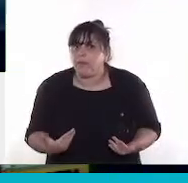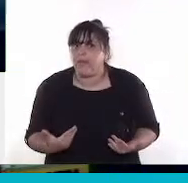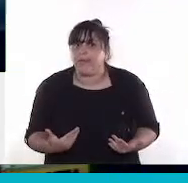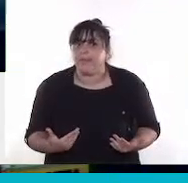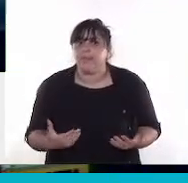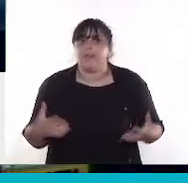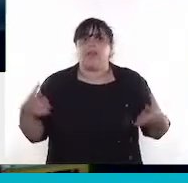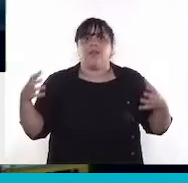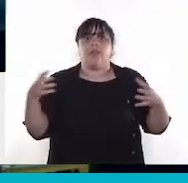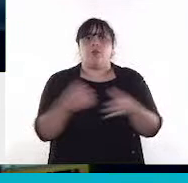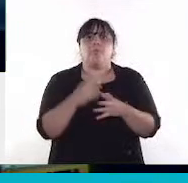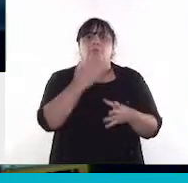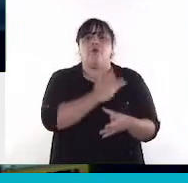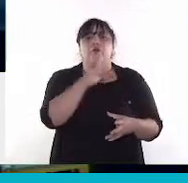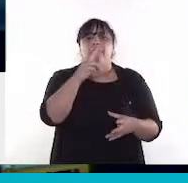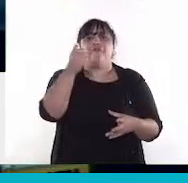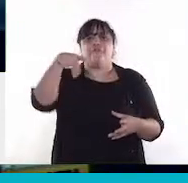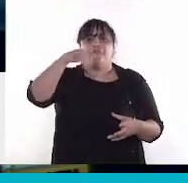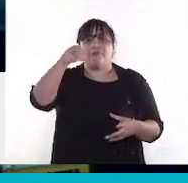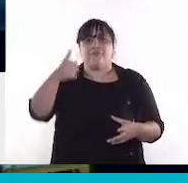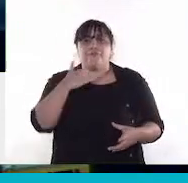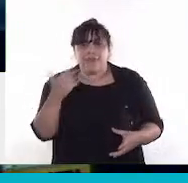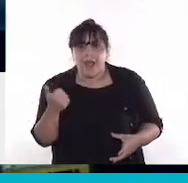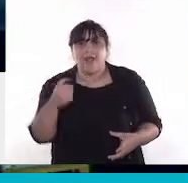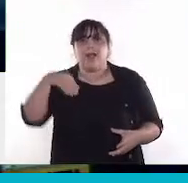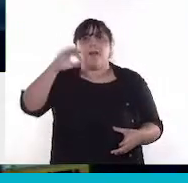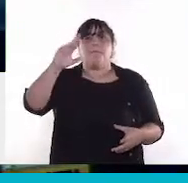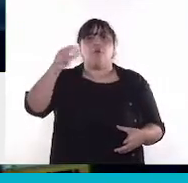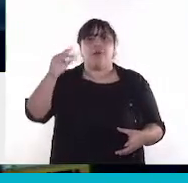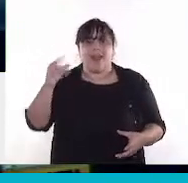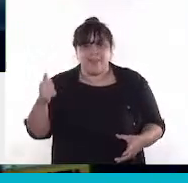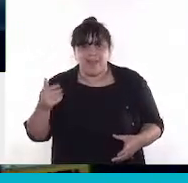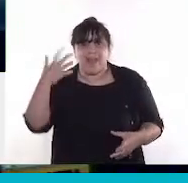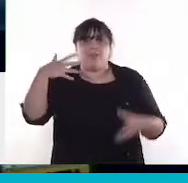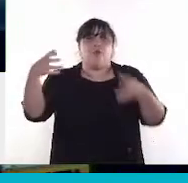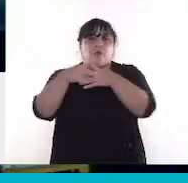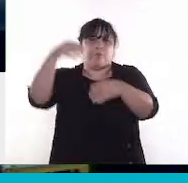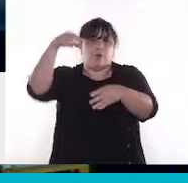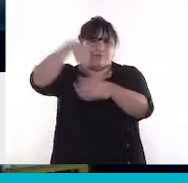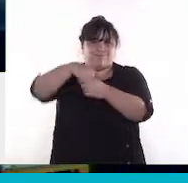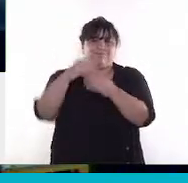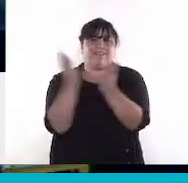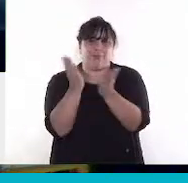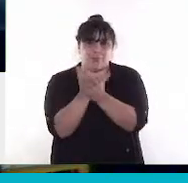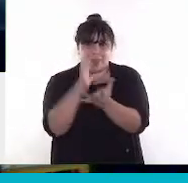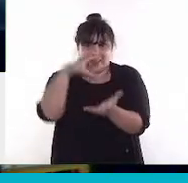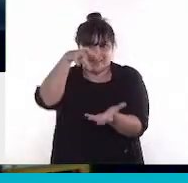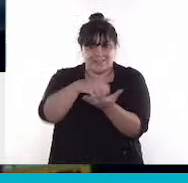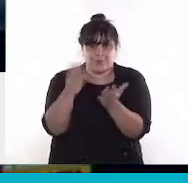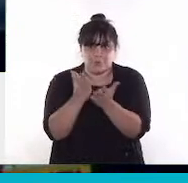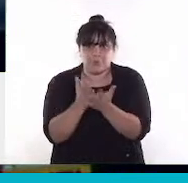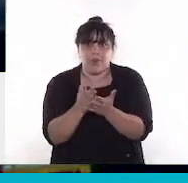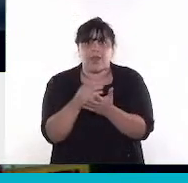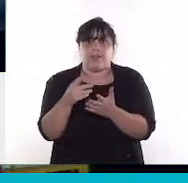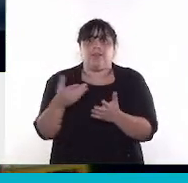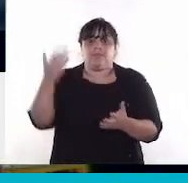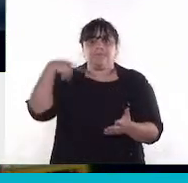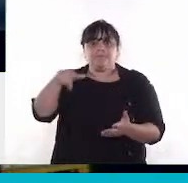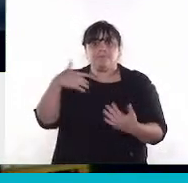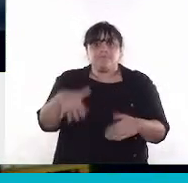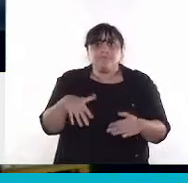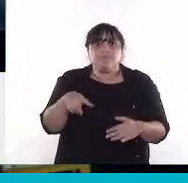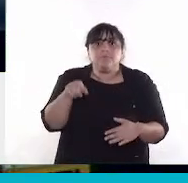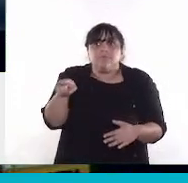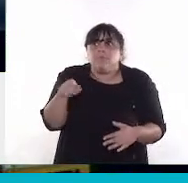Morada, esa agrupación estudiantil de la que supo ser referente, quien me precedió en la palabra, acaba de